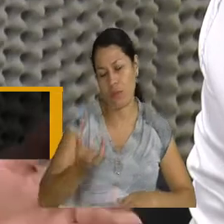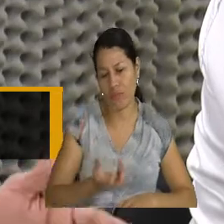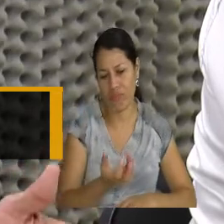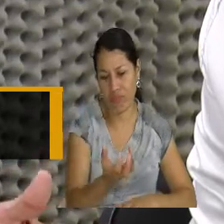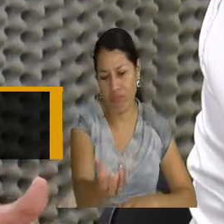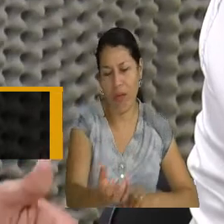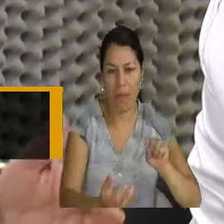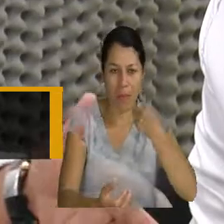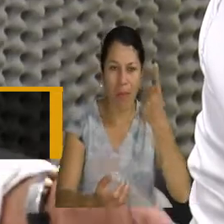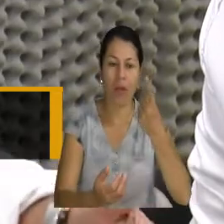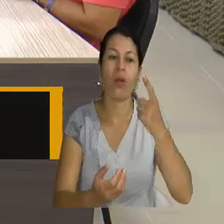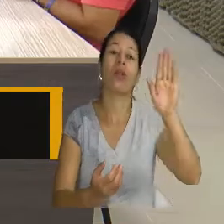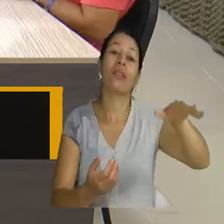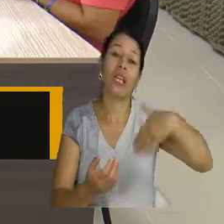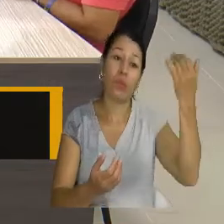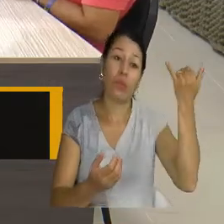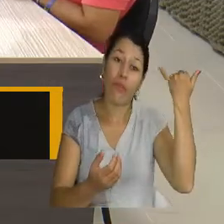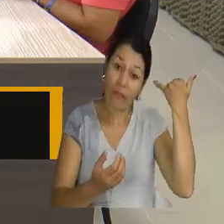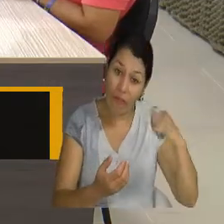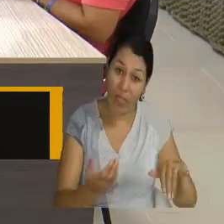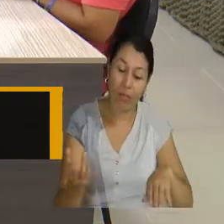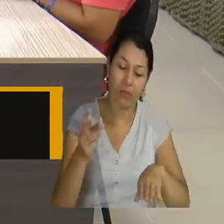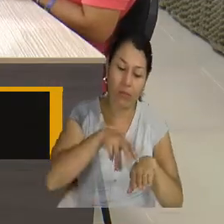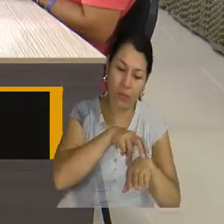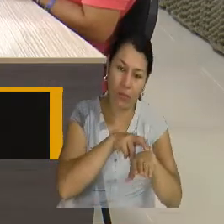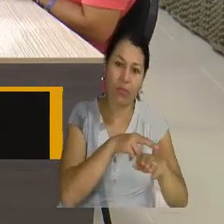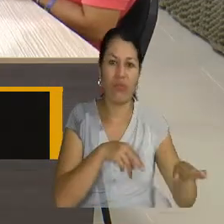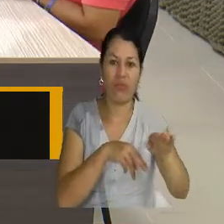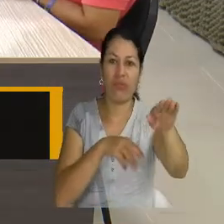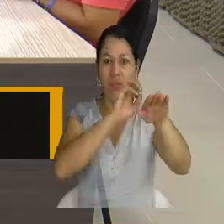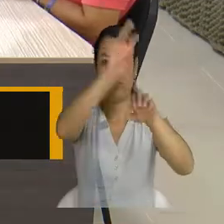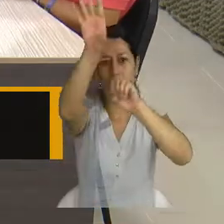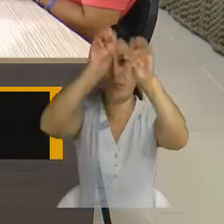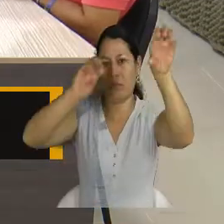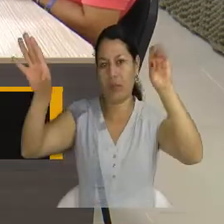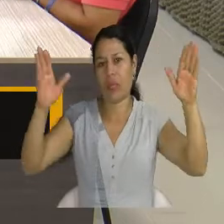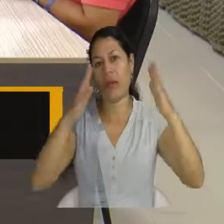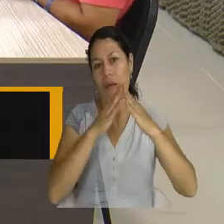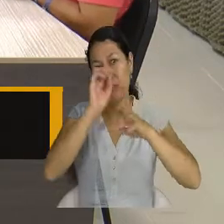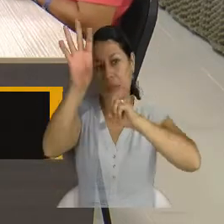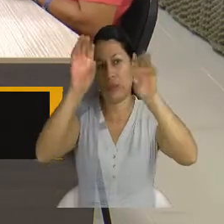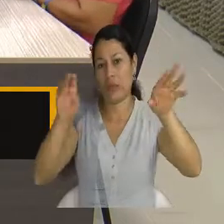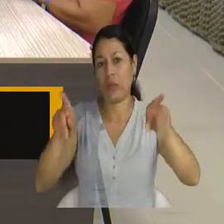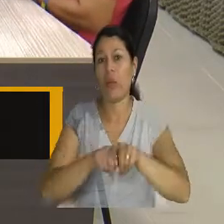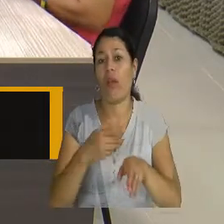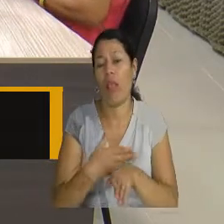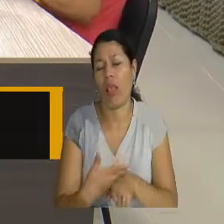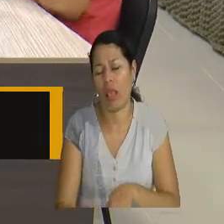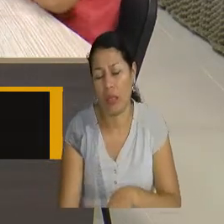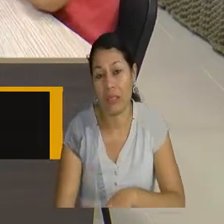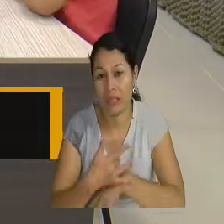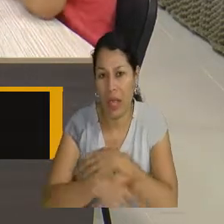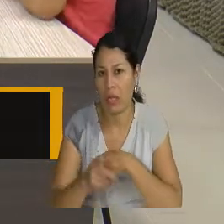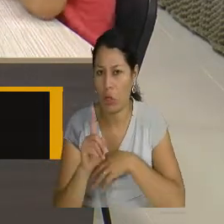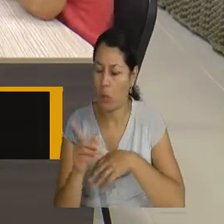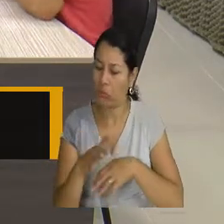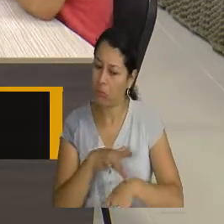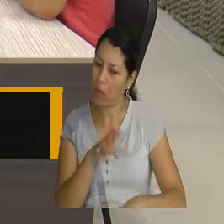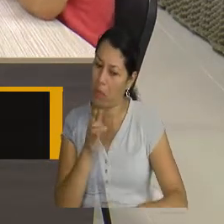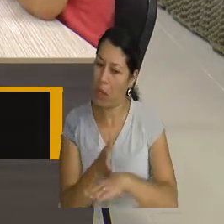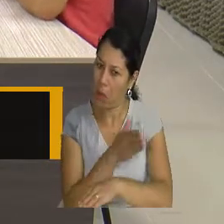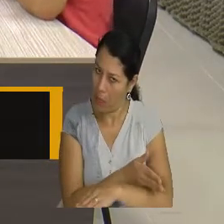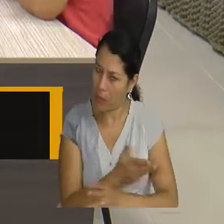los recogemos nuevamente y los tenemos que trasladar hasta la casa, entonces para que no lleguen tan tarde a las casas. Y lo de los niños, les